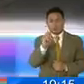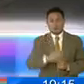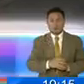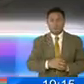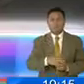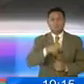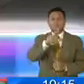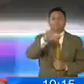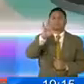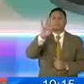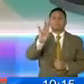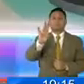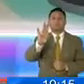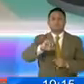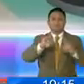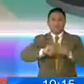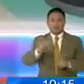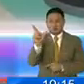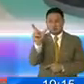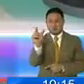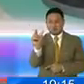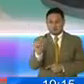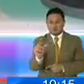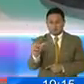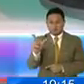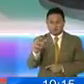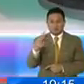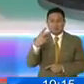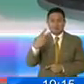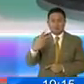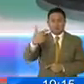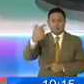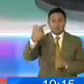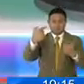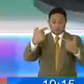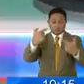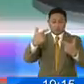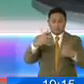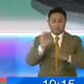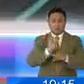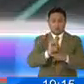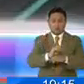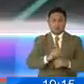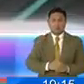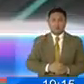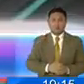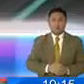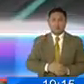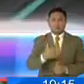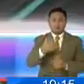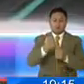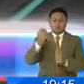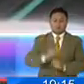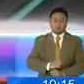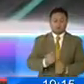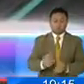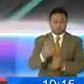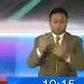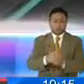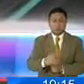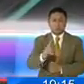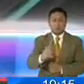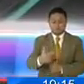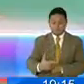y 37 de diferente calibre, además de 2 revólveres de fabricación nacional, una cápsula de gas, una pistola y